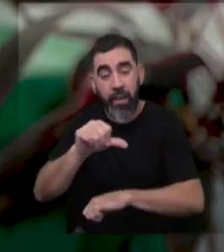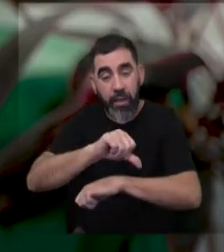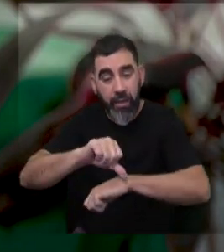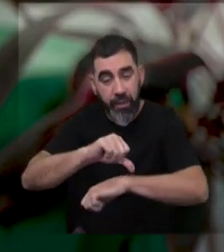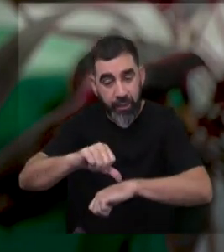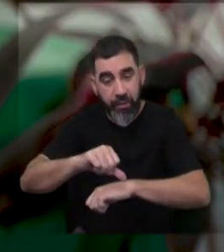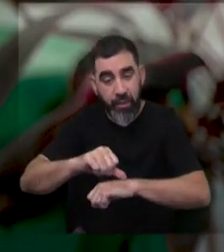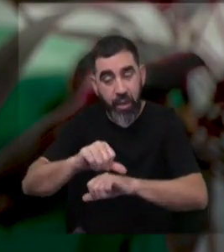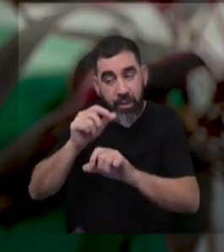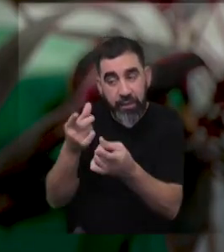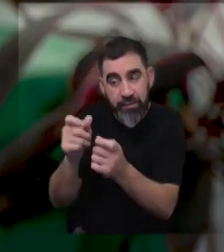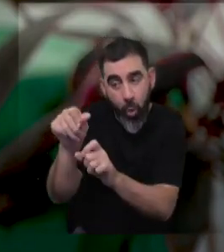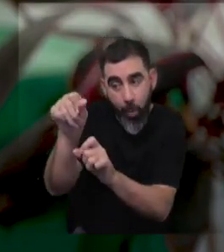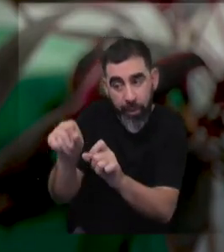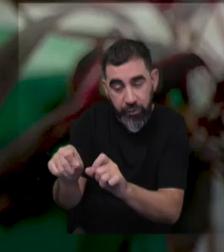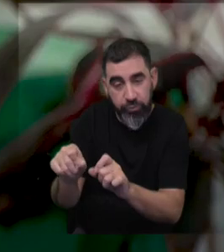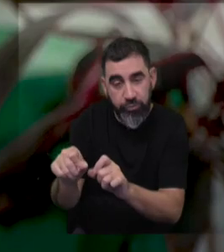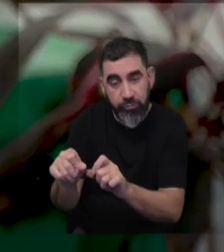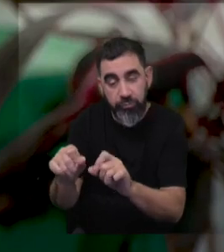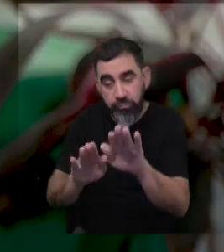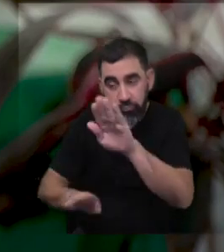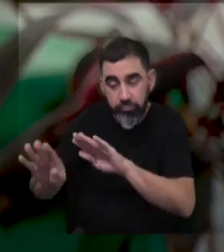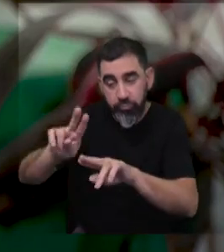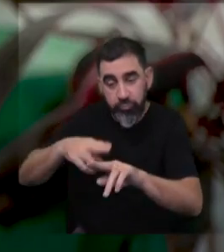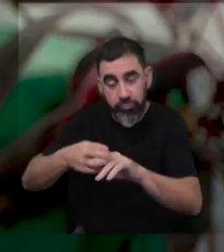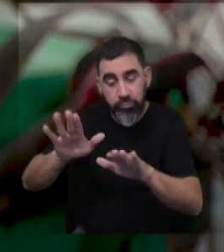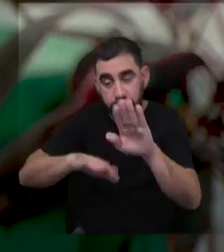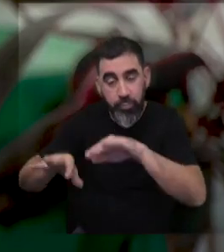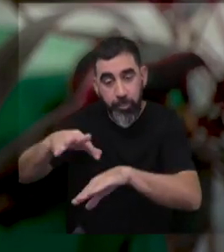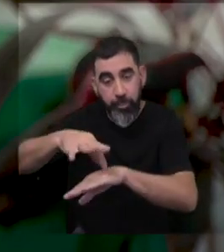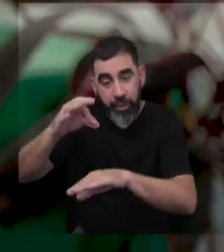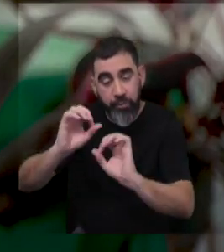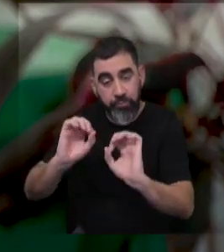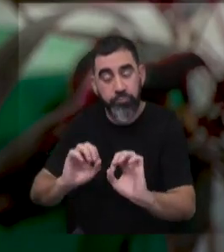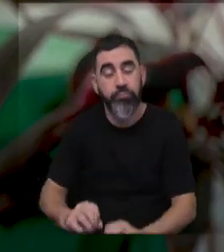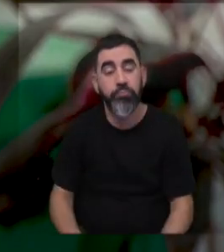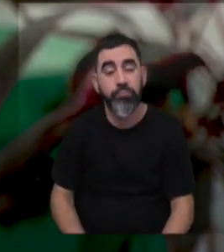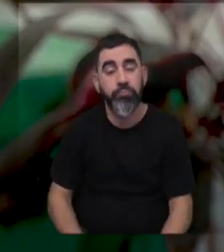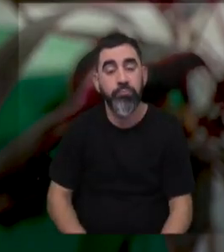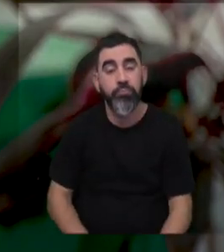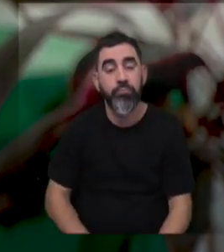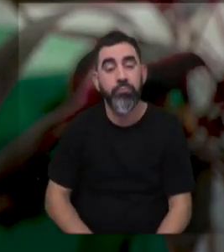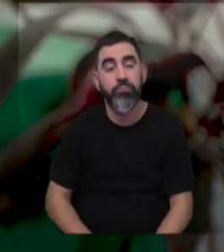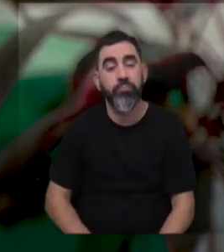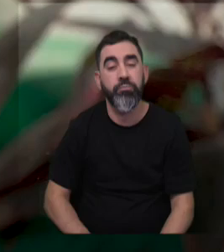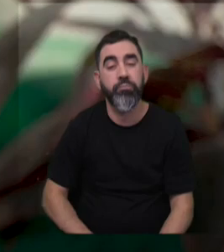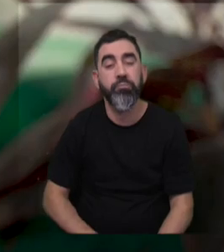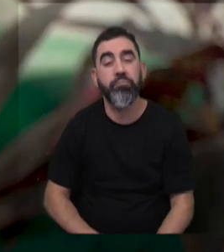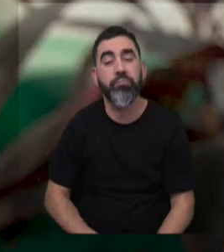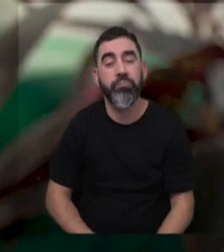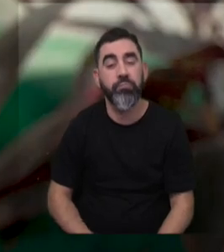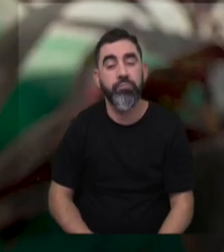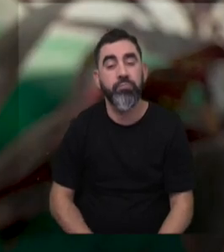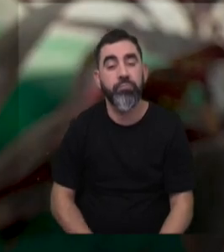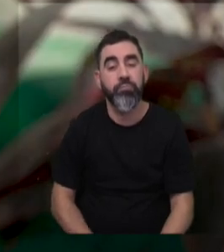en heridas quirúrgicas, para la restitución y la reepitelización de dichas heridas. De alguna